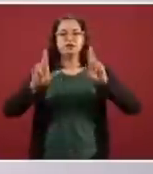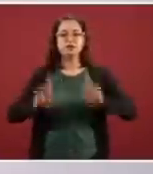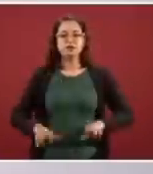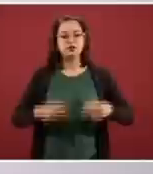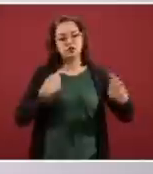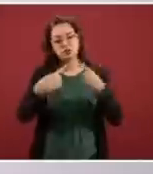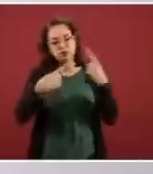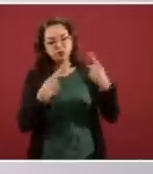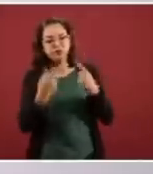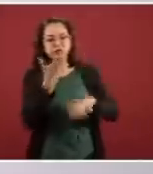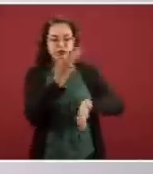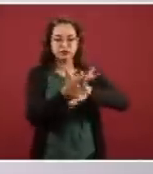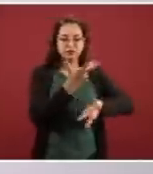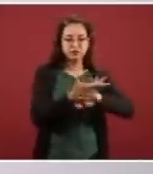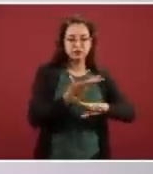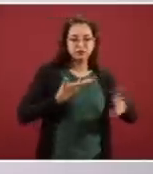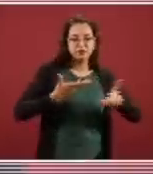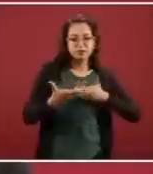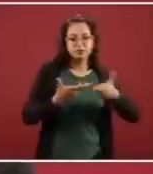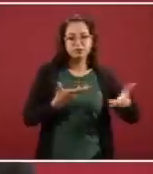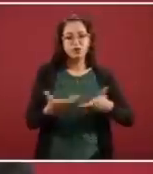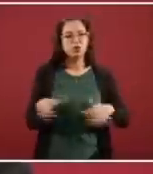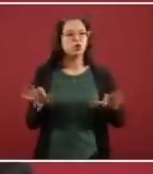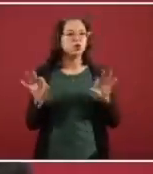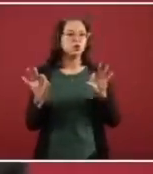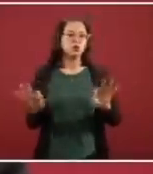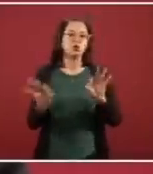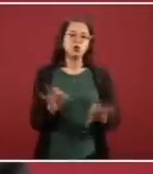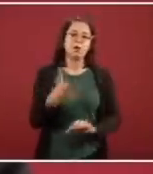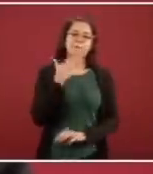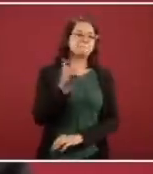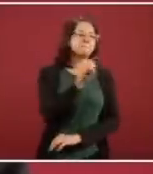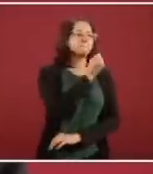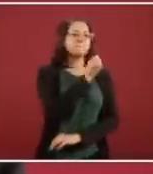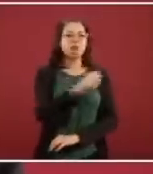representante, negociador, que es de primera,